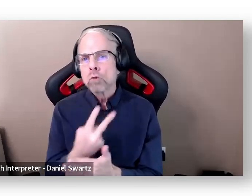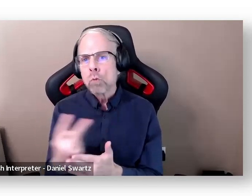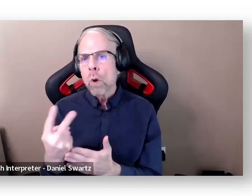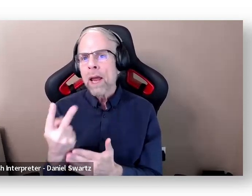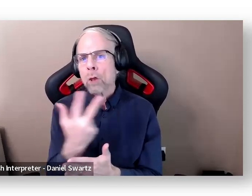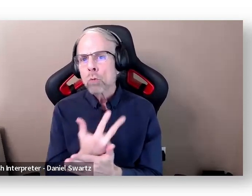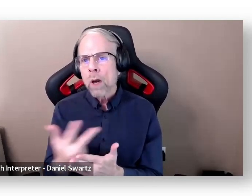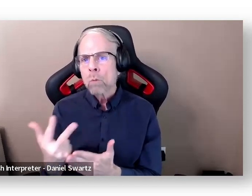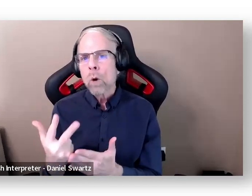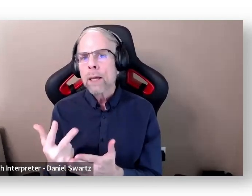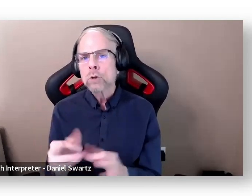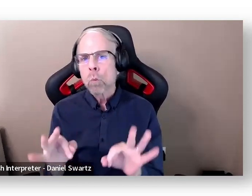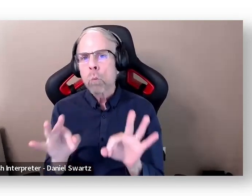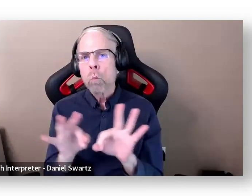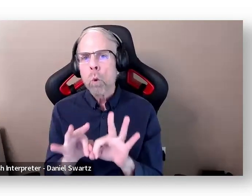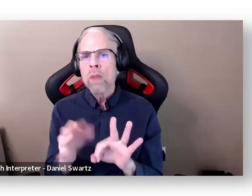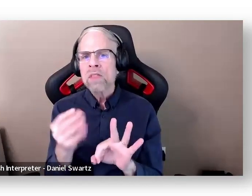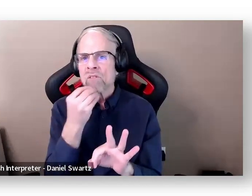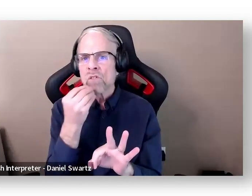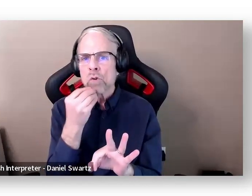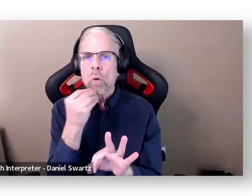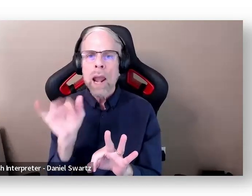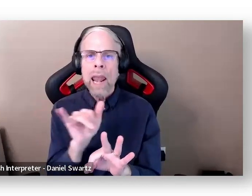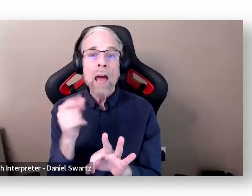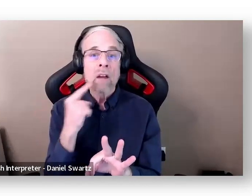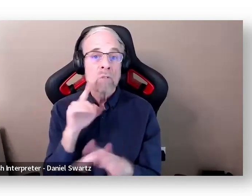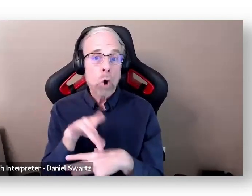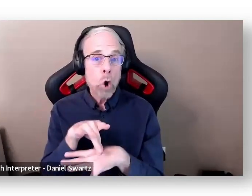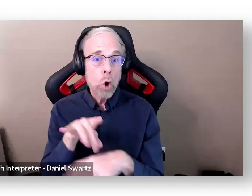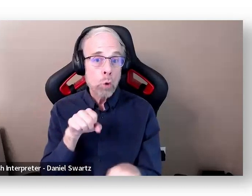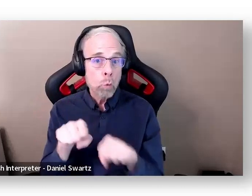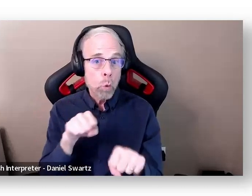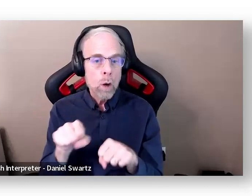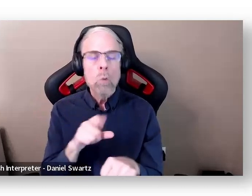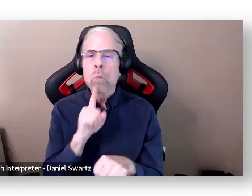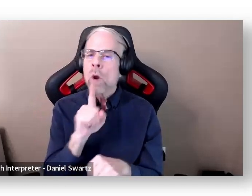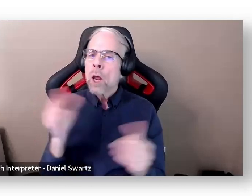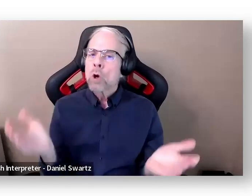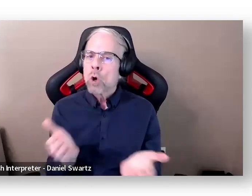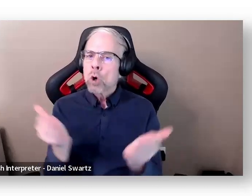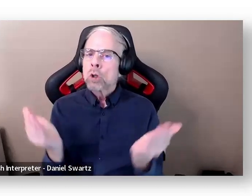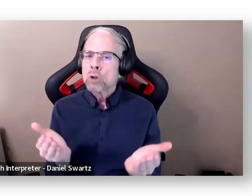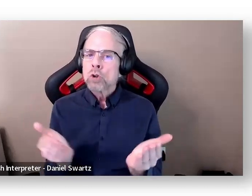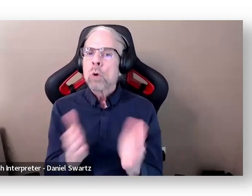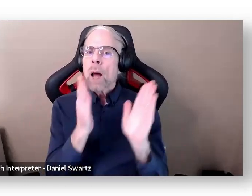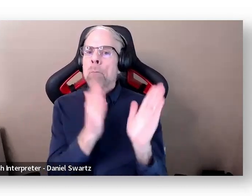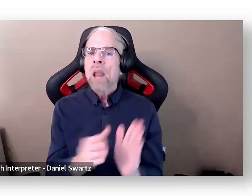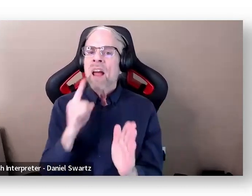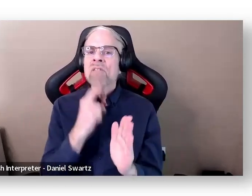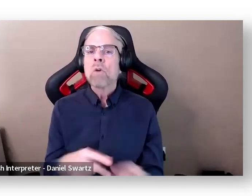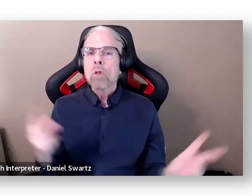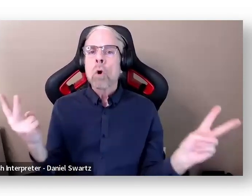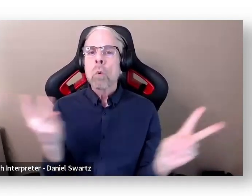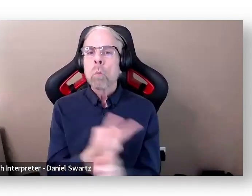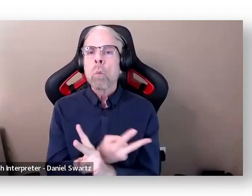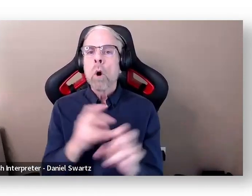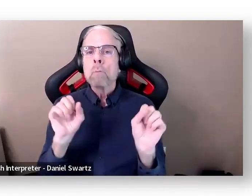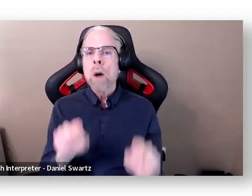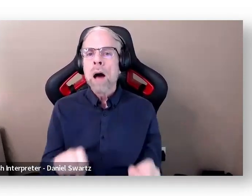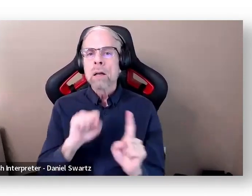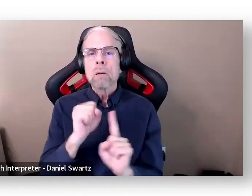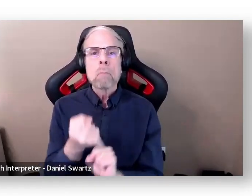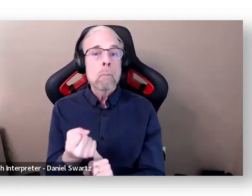semanal. El suministro de alimentos para dos o tres semanas, incluidas necesarias. Dietéticas específicas.